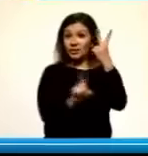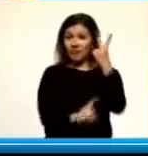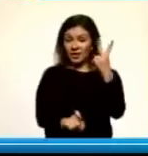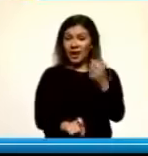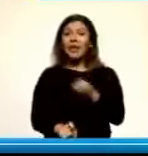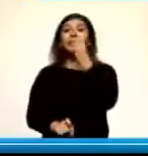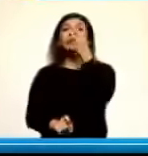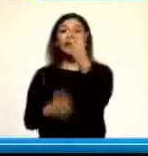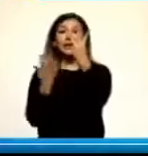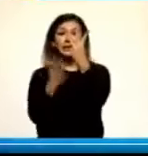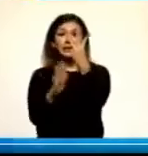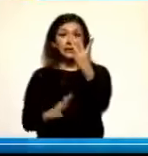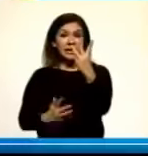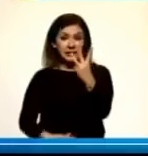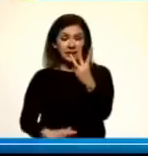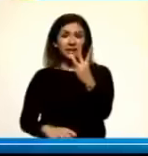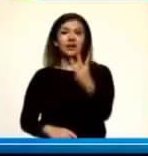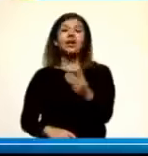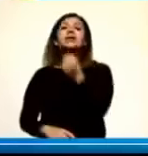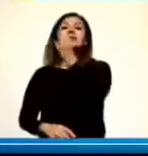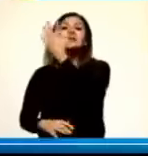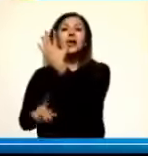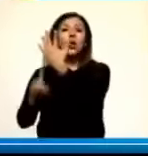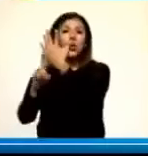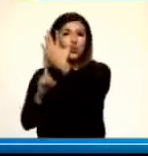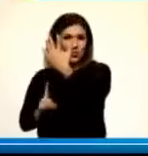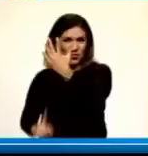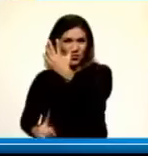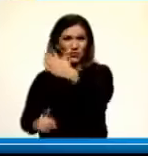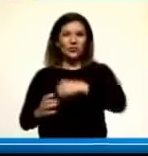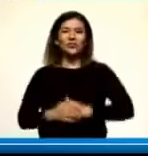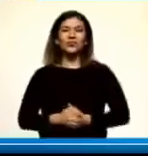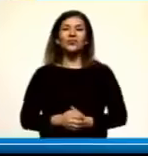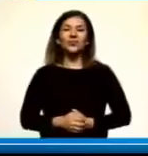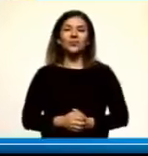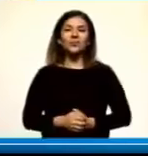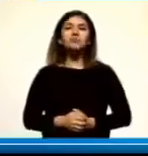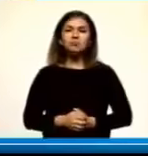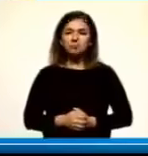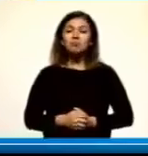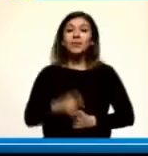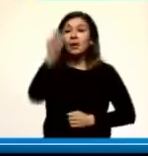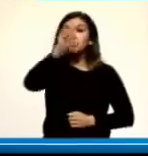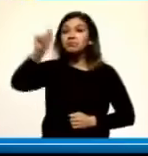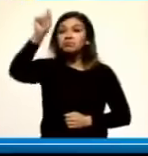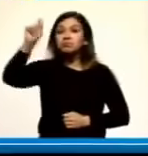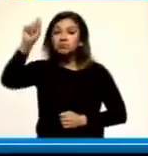3 decenas y 5 unidades. En letras escribe